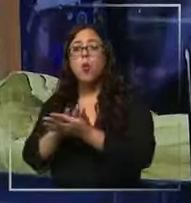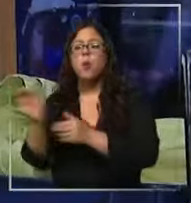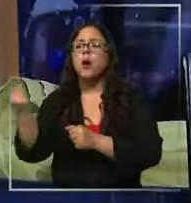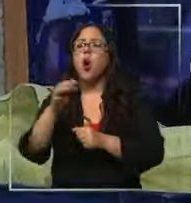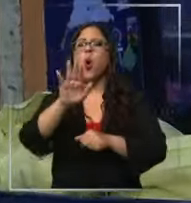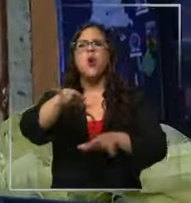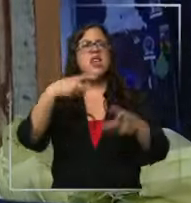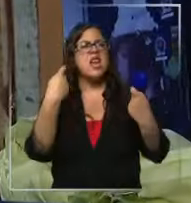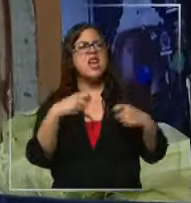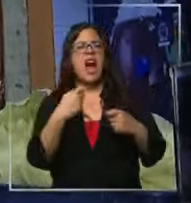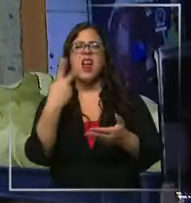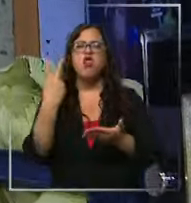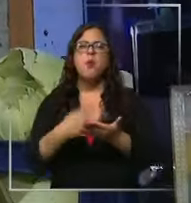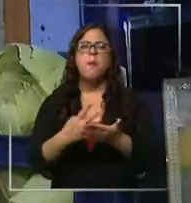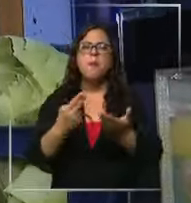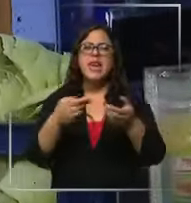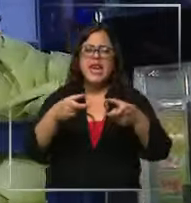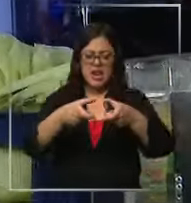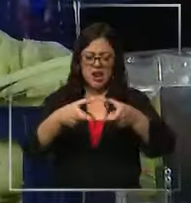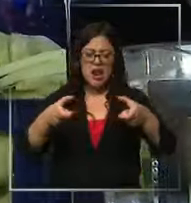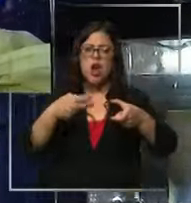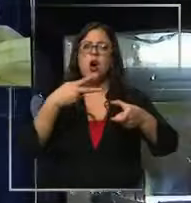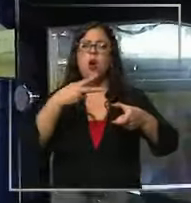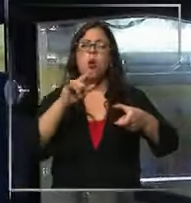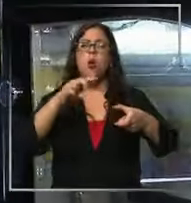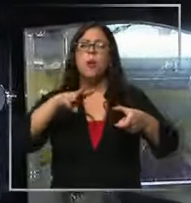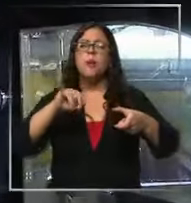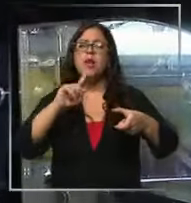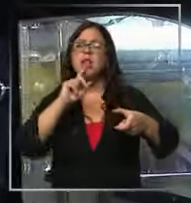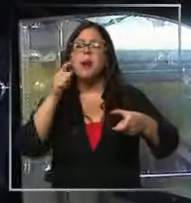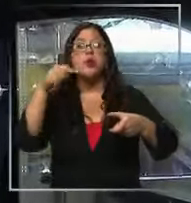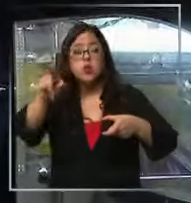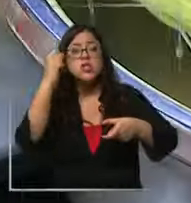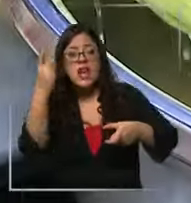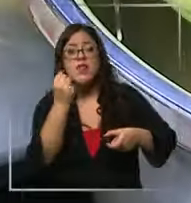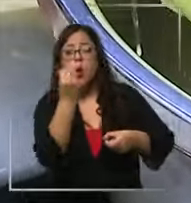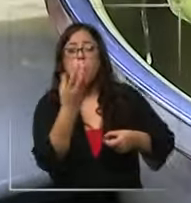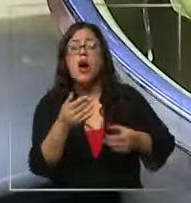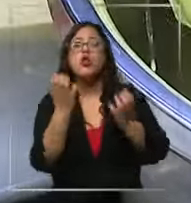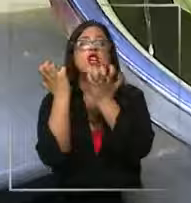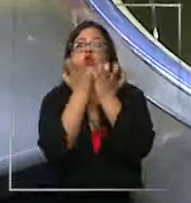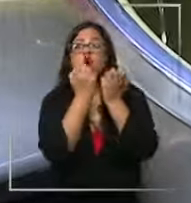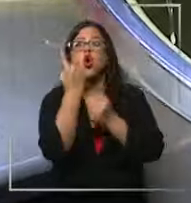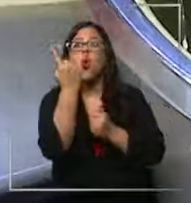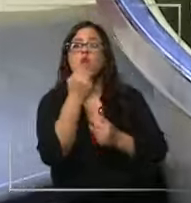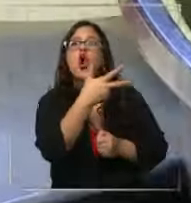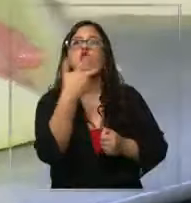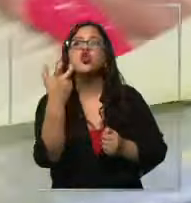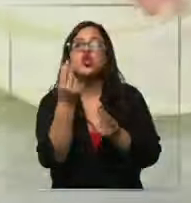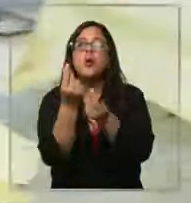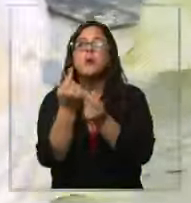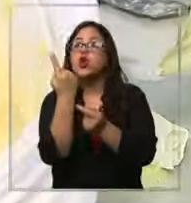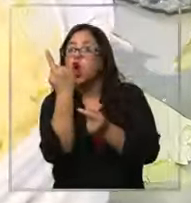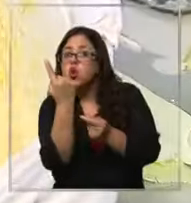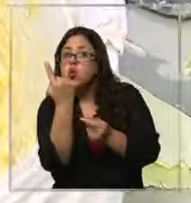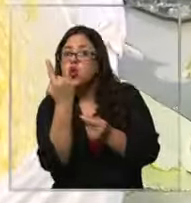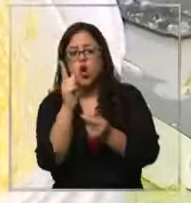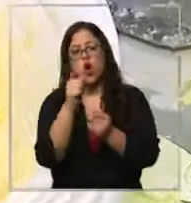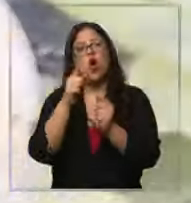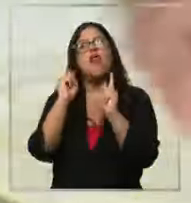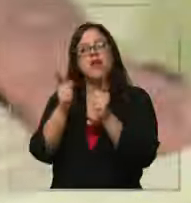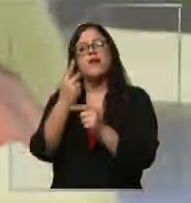hoy qué cara la humita, 2.000 pesos. Pero ¿sabéis cuánto vale un choclo? 800 pesos. Ya, con un choclo no te sale una huma. Mínimo